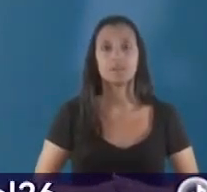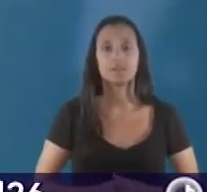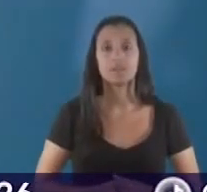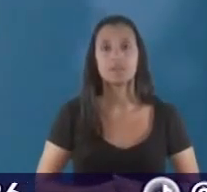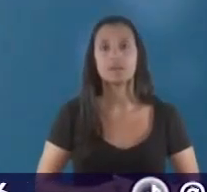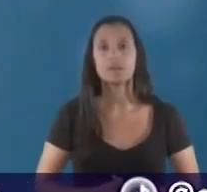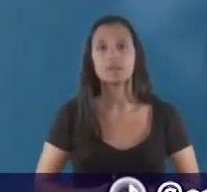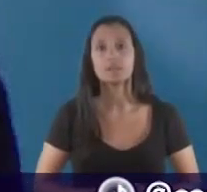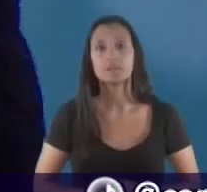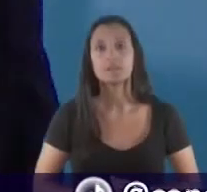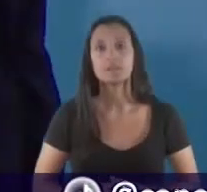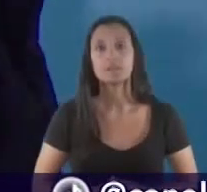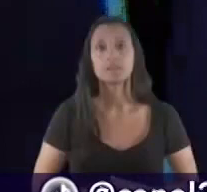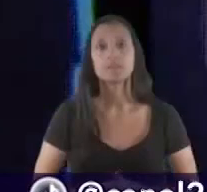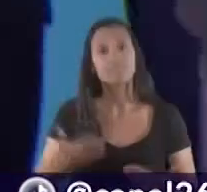Néstor.